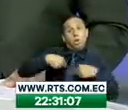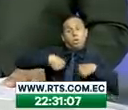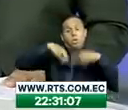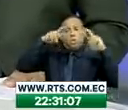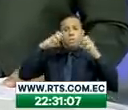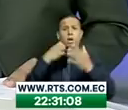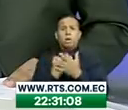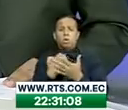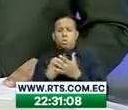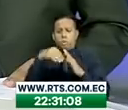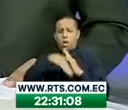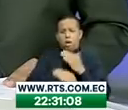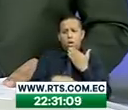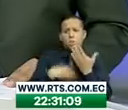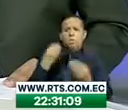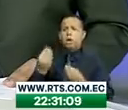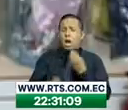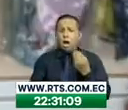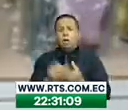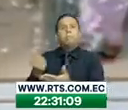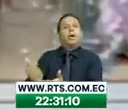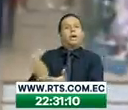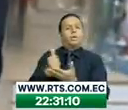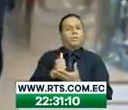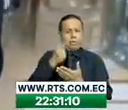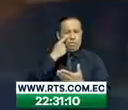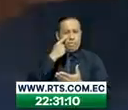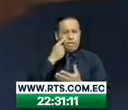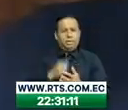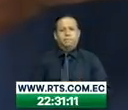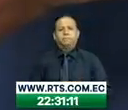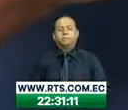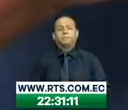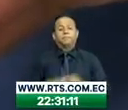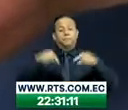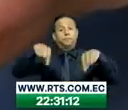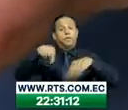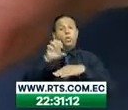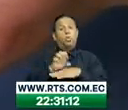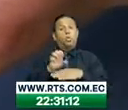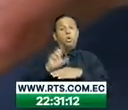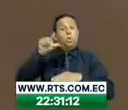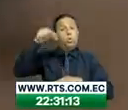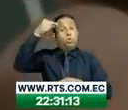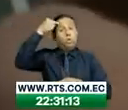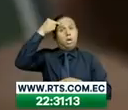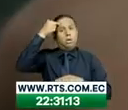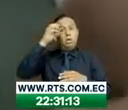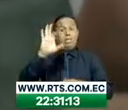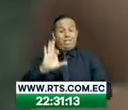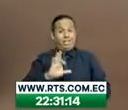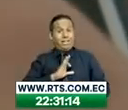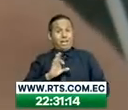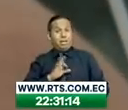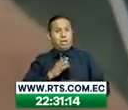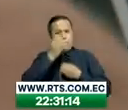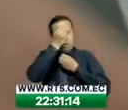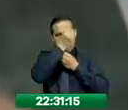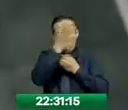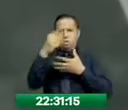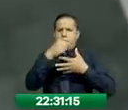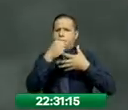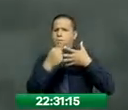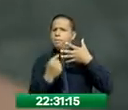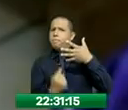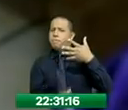pandemia por el kolding 19 el gobierno nacional y sigue apostando a la tecnología para que la ciudadanía pueda efectuar